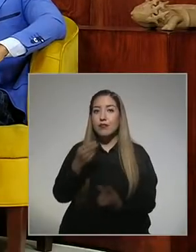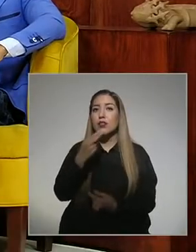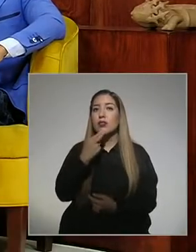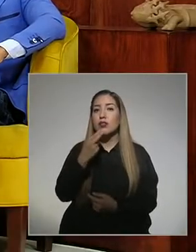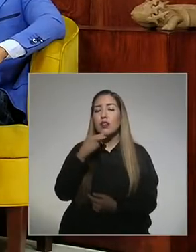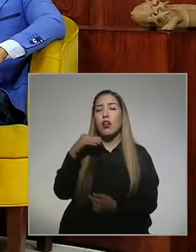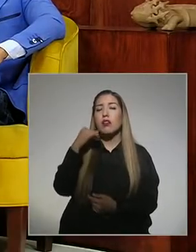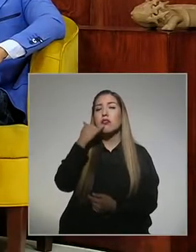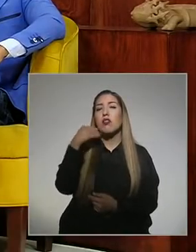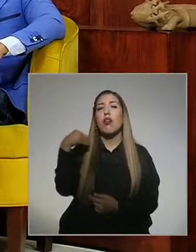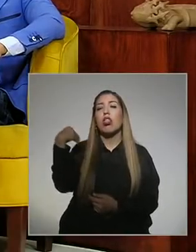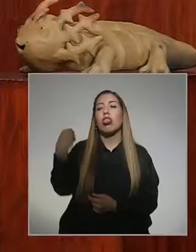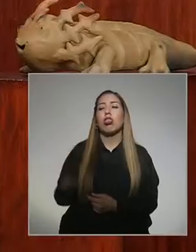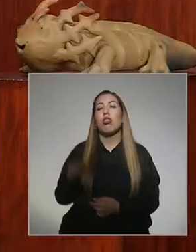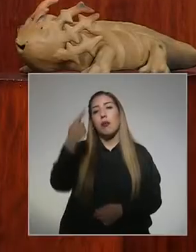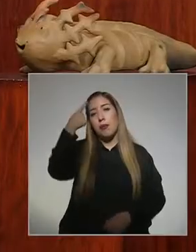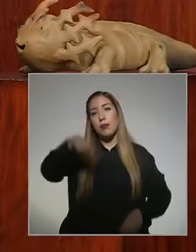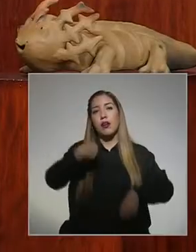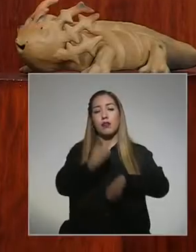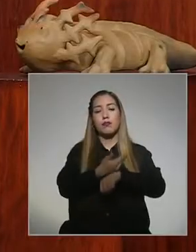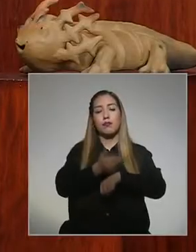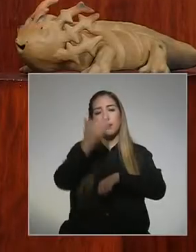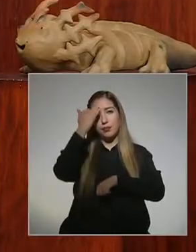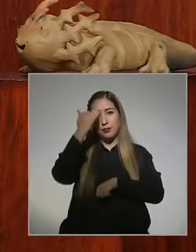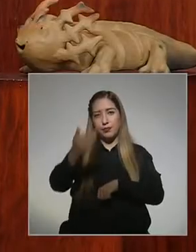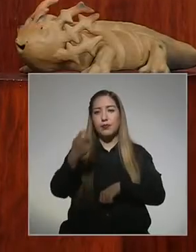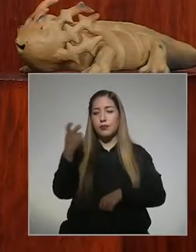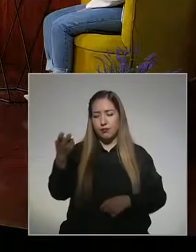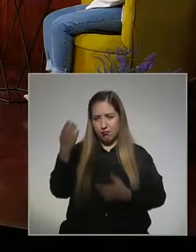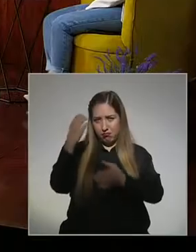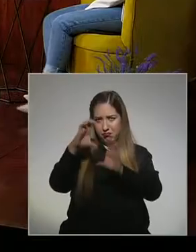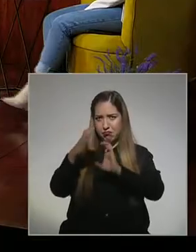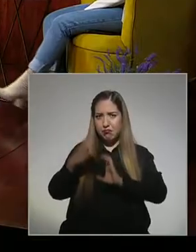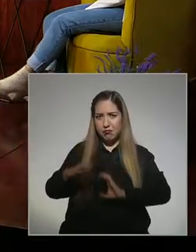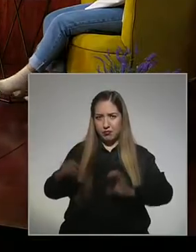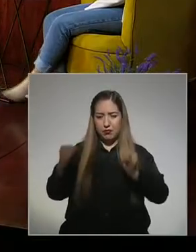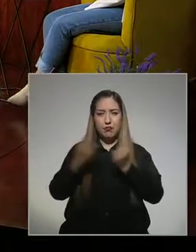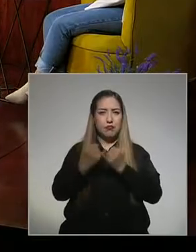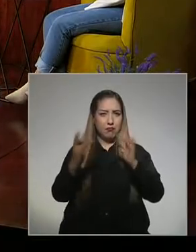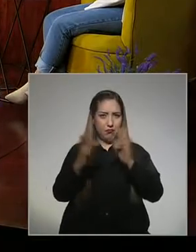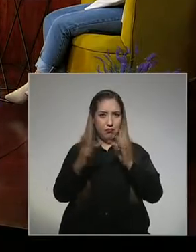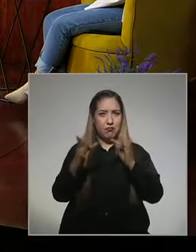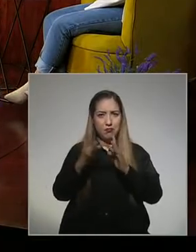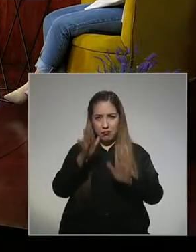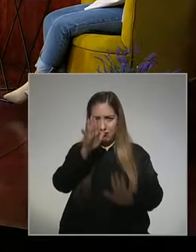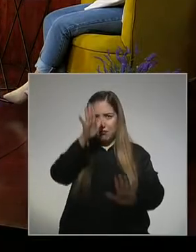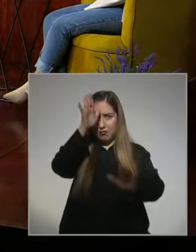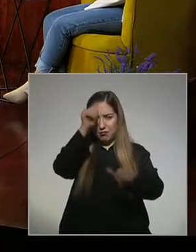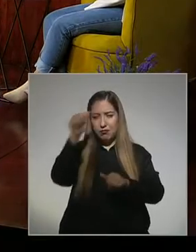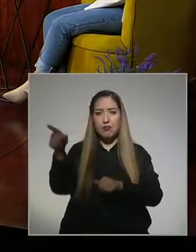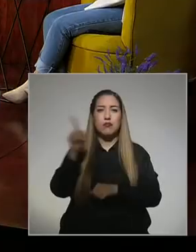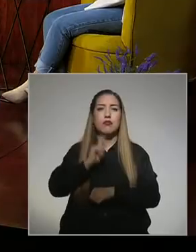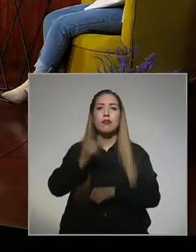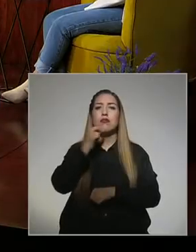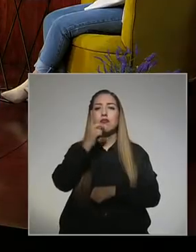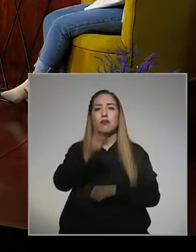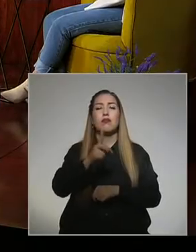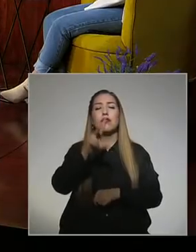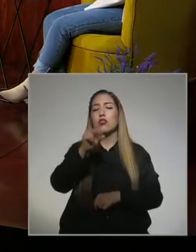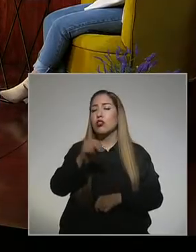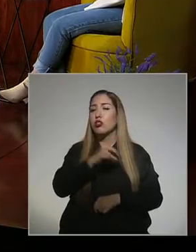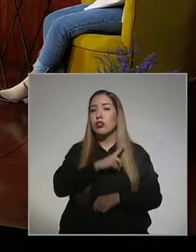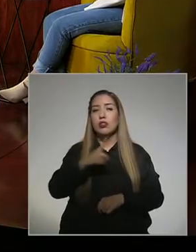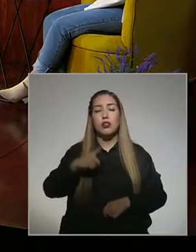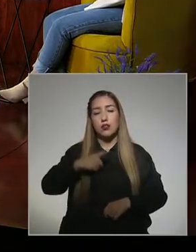para cubrir ese tiempo. Claro. Y de hecho en redes coinciden mucho con ustedes respecto a... Elia nos dice, lo que no debemos perder de